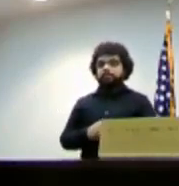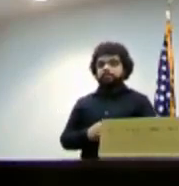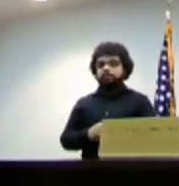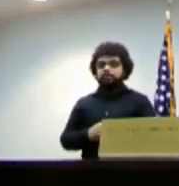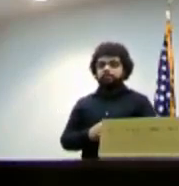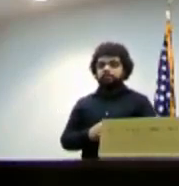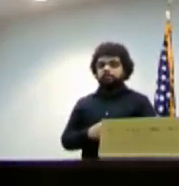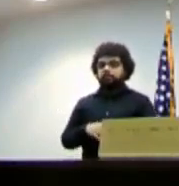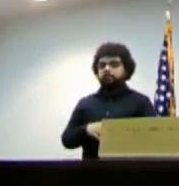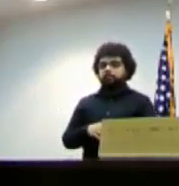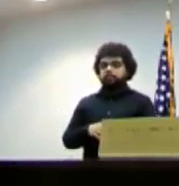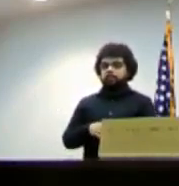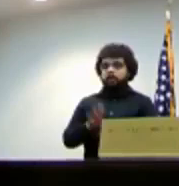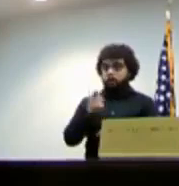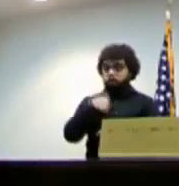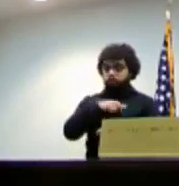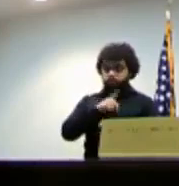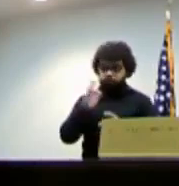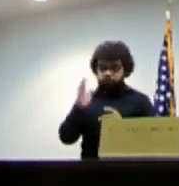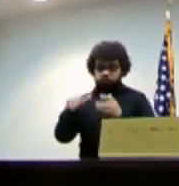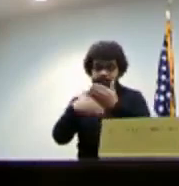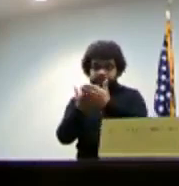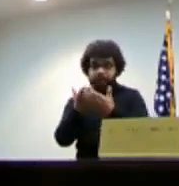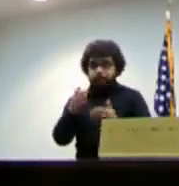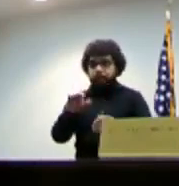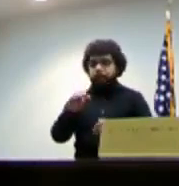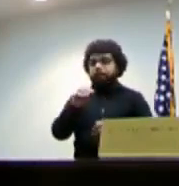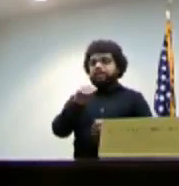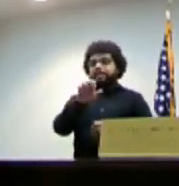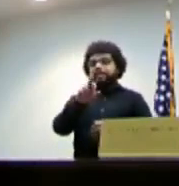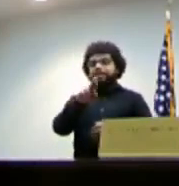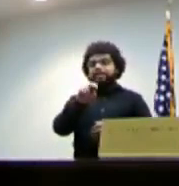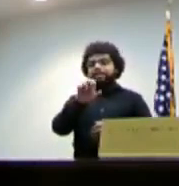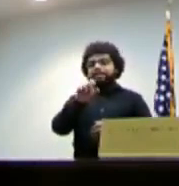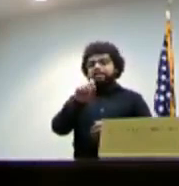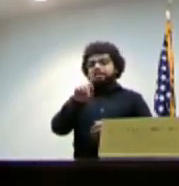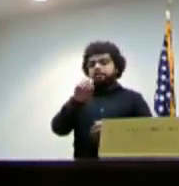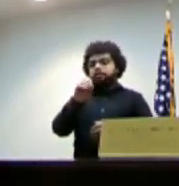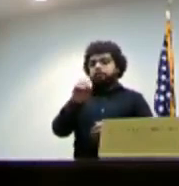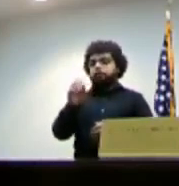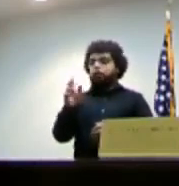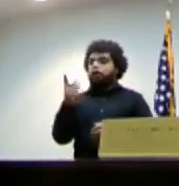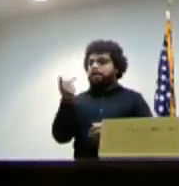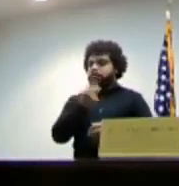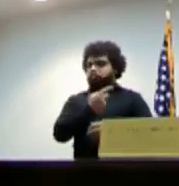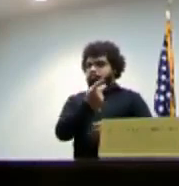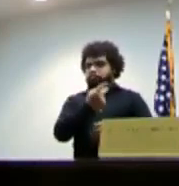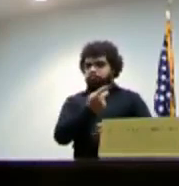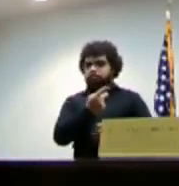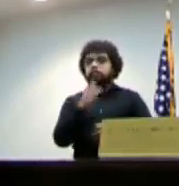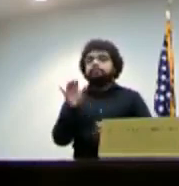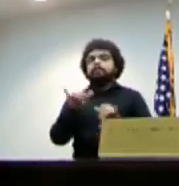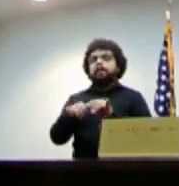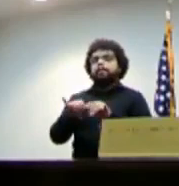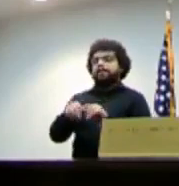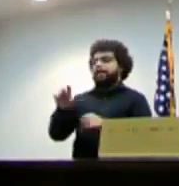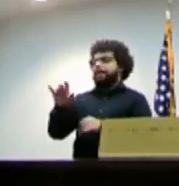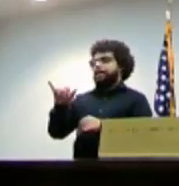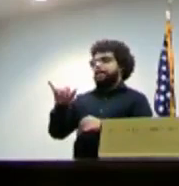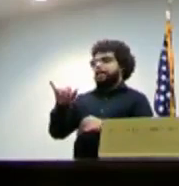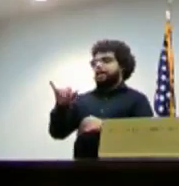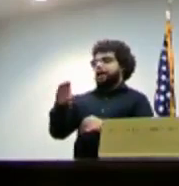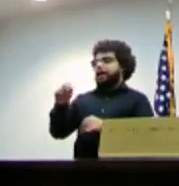nosotros llegamos al directorado de generación, el ingeniero Justo González y yo, y el ingeniero Cañón era el jefe de la